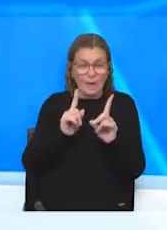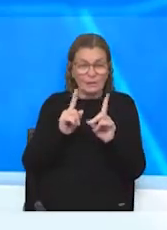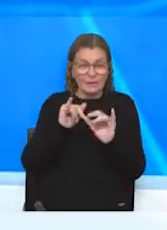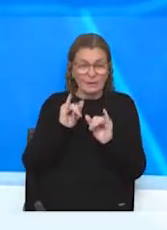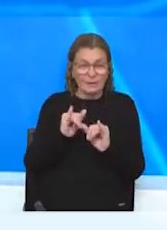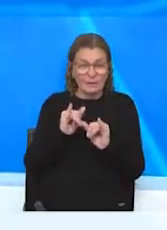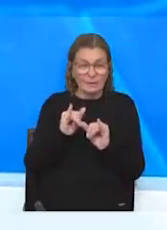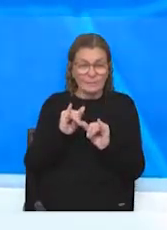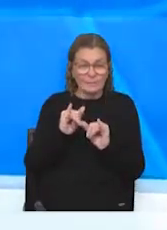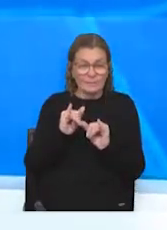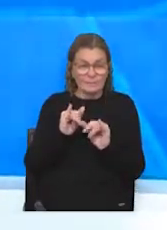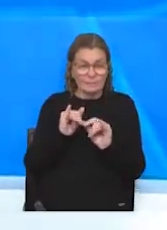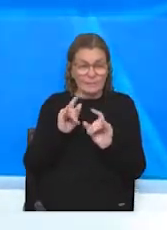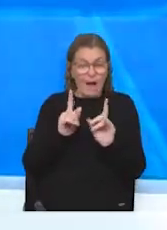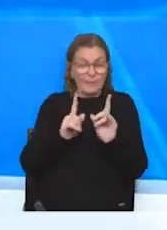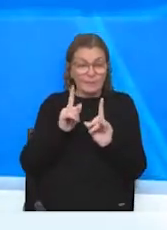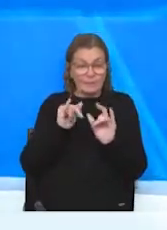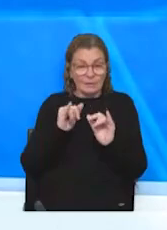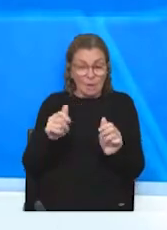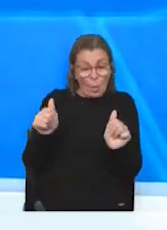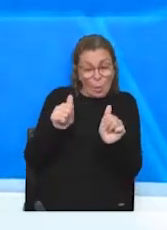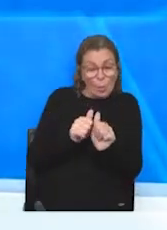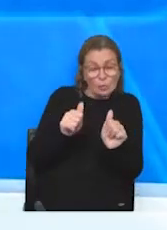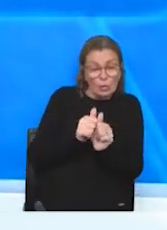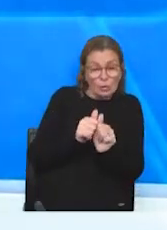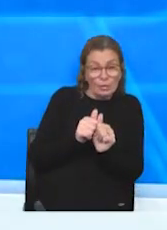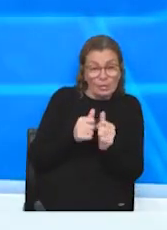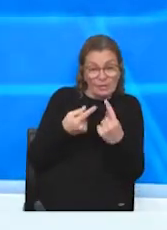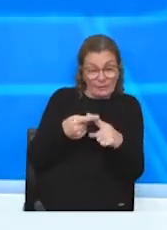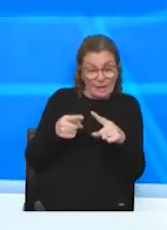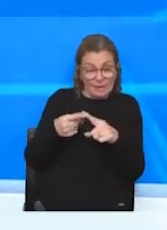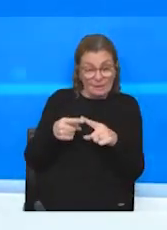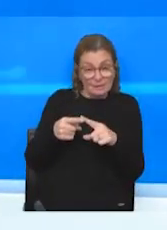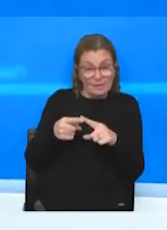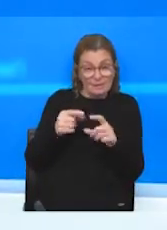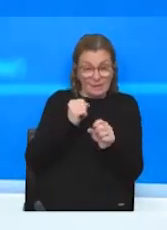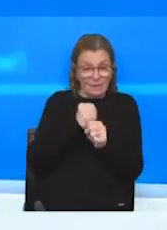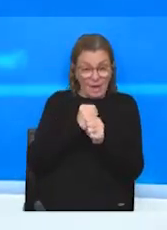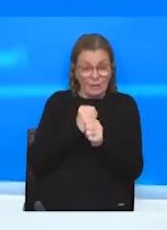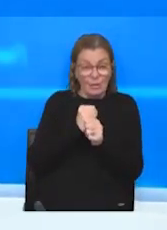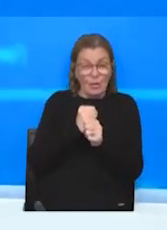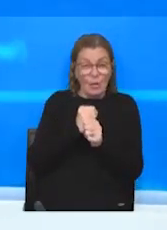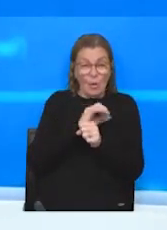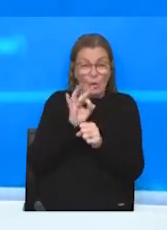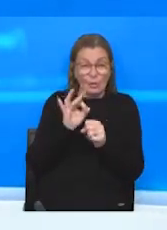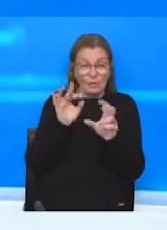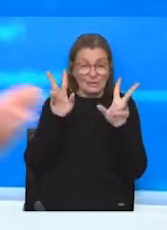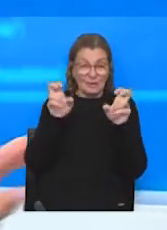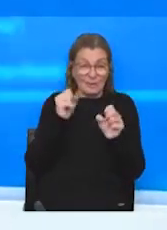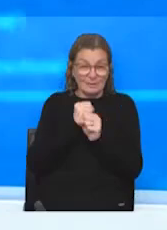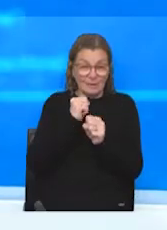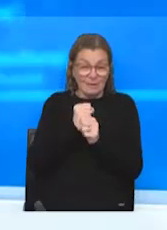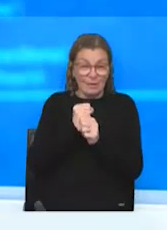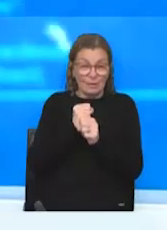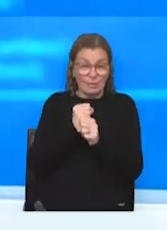de ser ollas o a veces no o a veces se acopla a eso iniciativas de autogestión en cuanto a a a temas laborales y y de